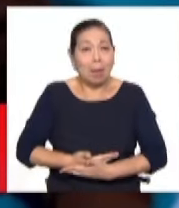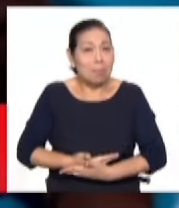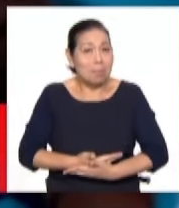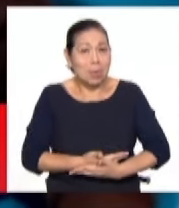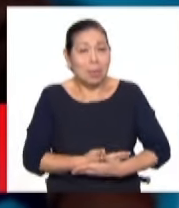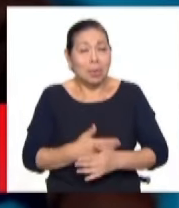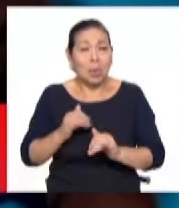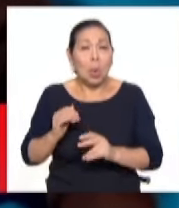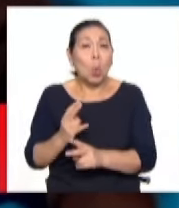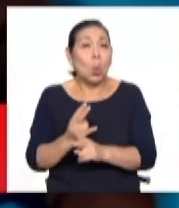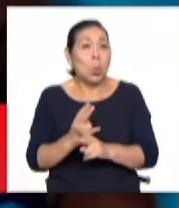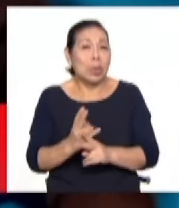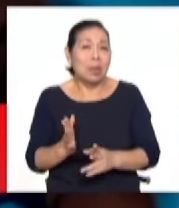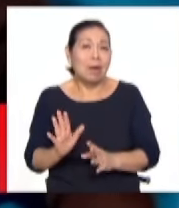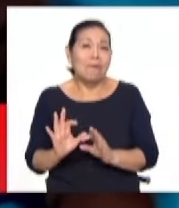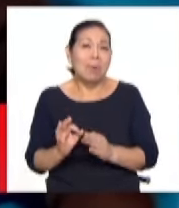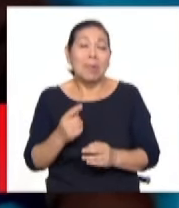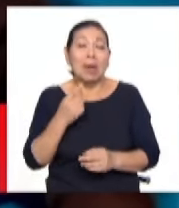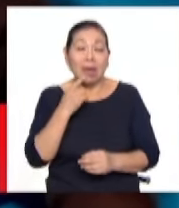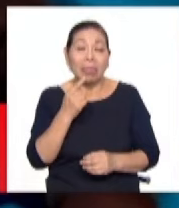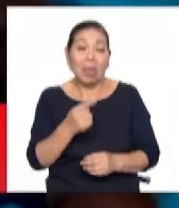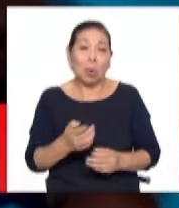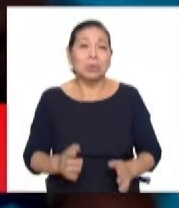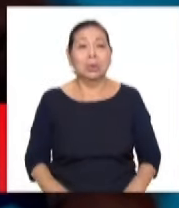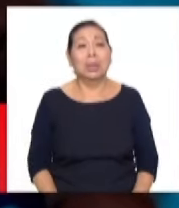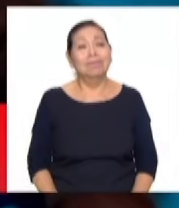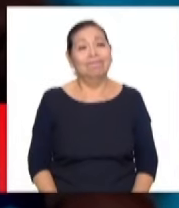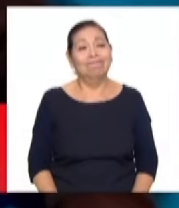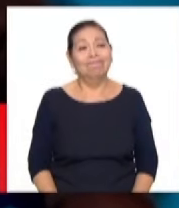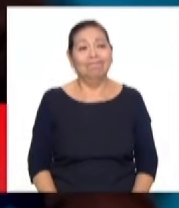permanece bajo el cuidado de la familia denunciante